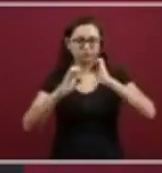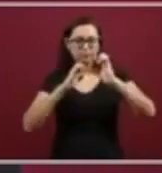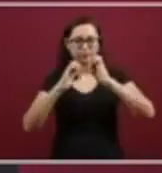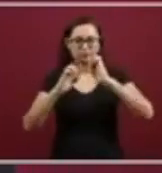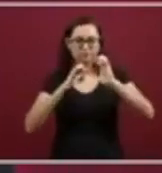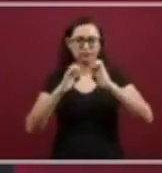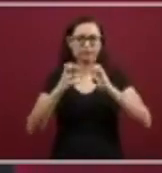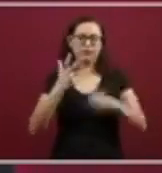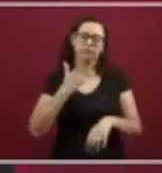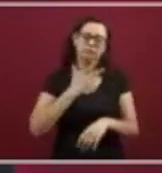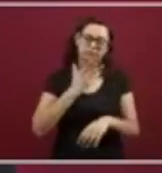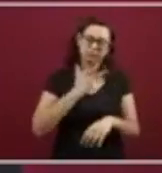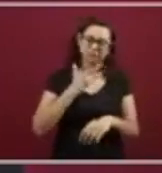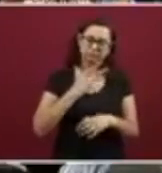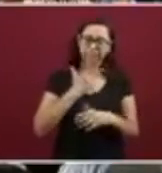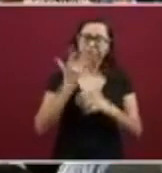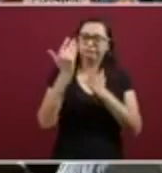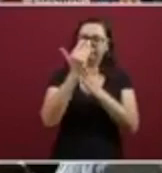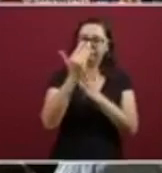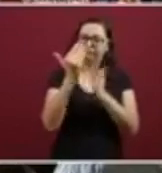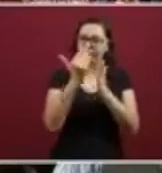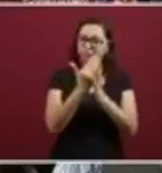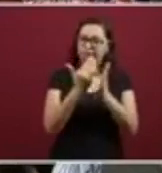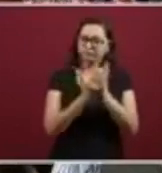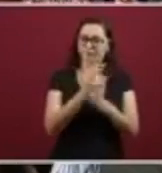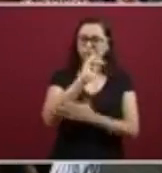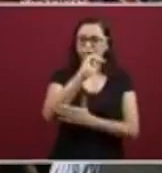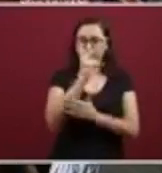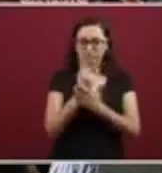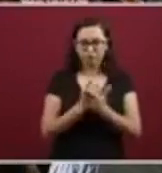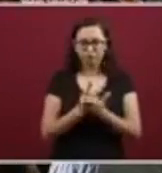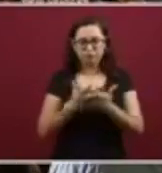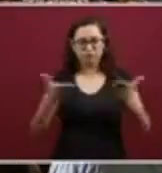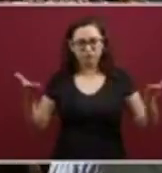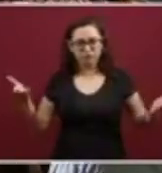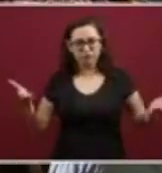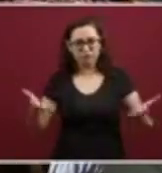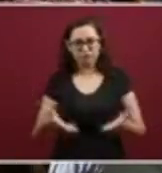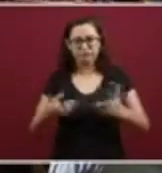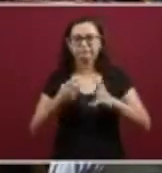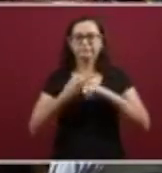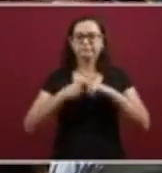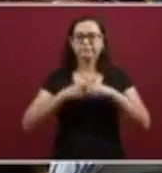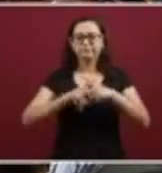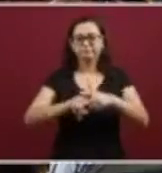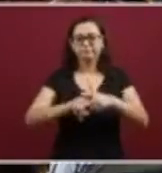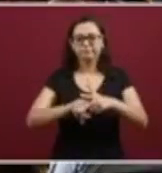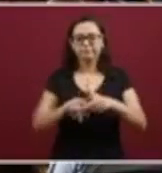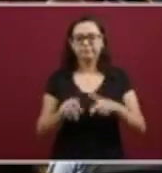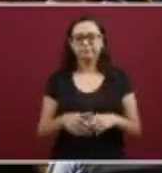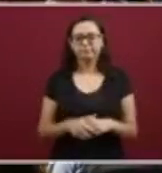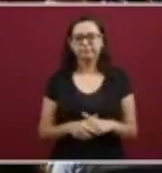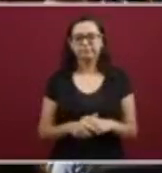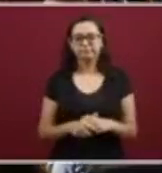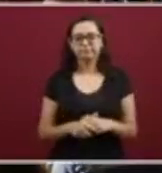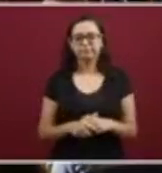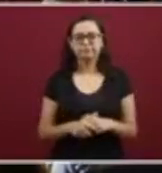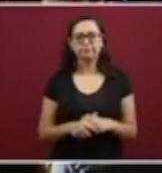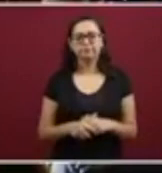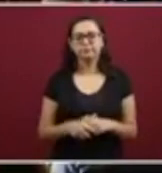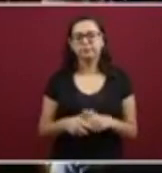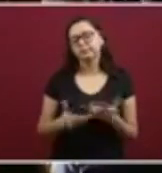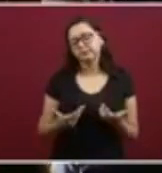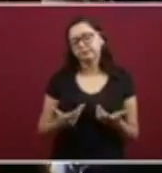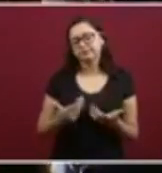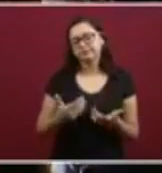programa que va ahora a iniciar. De antemano, muchas